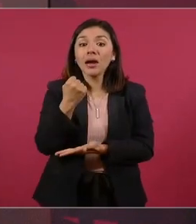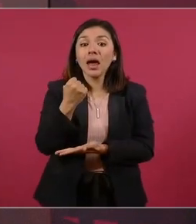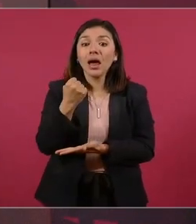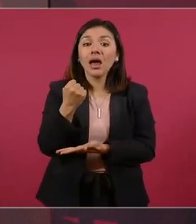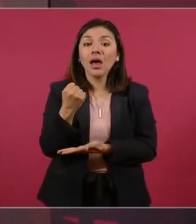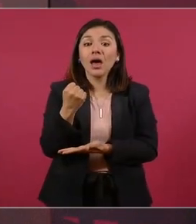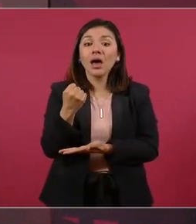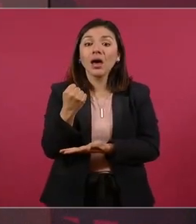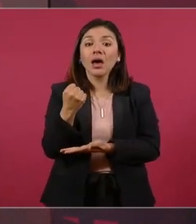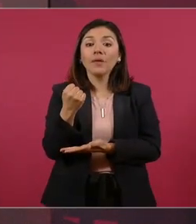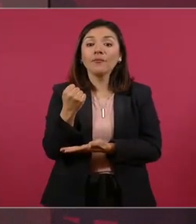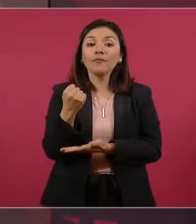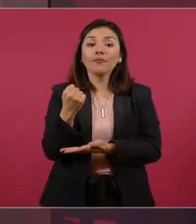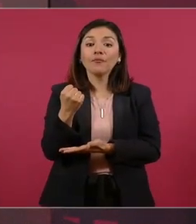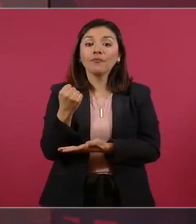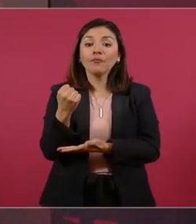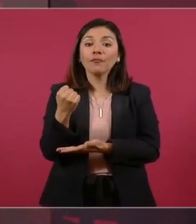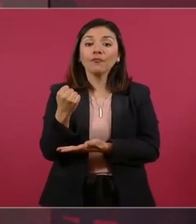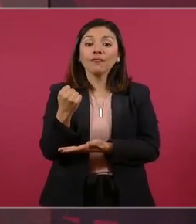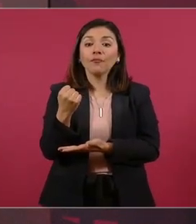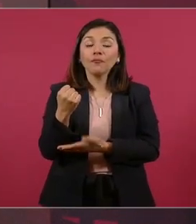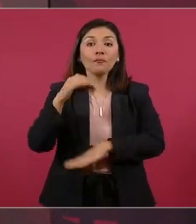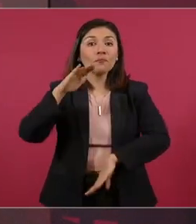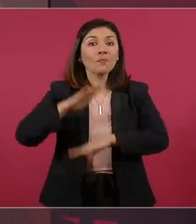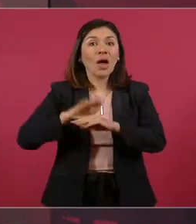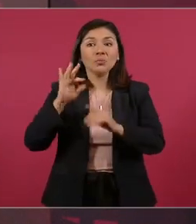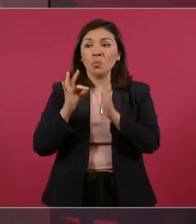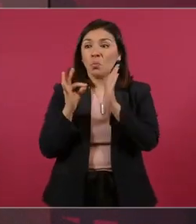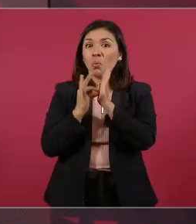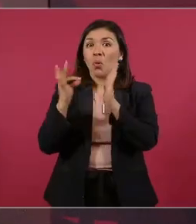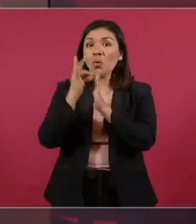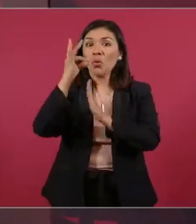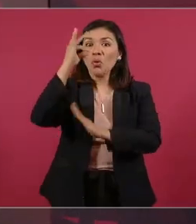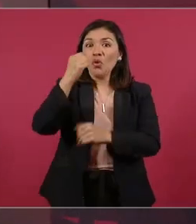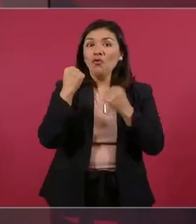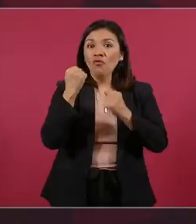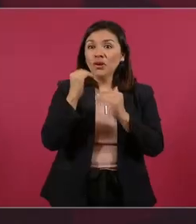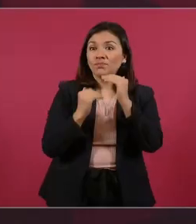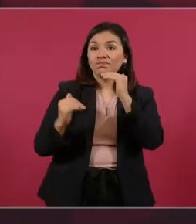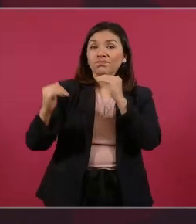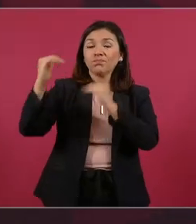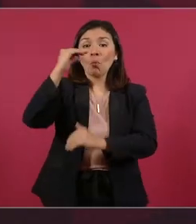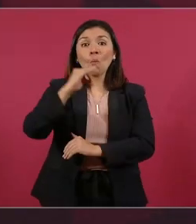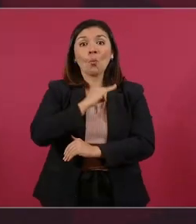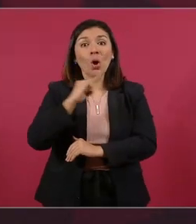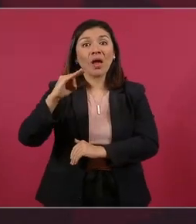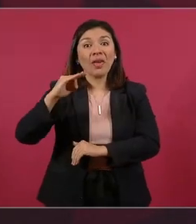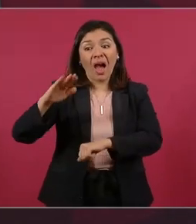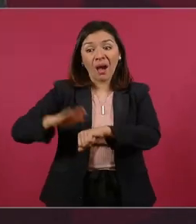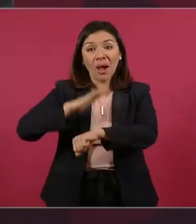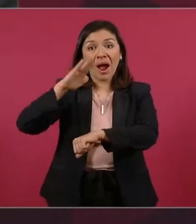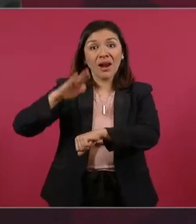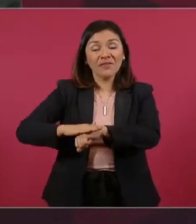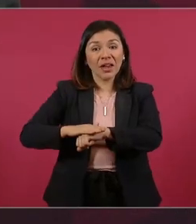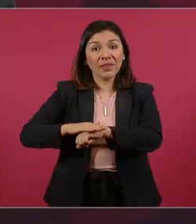gana con amplio margen que le permite tener mayoría